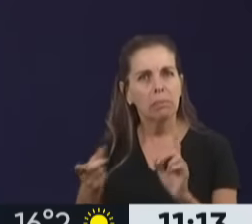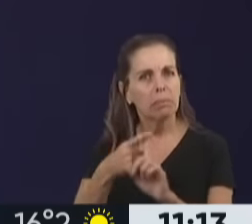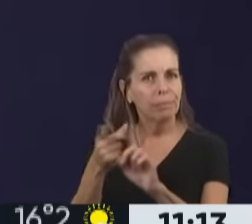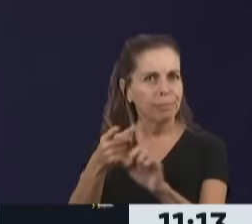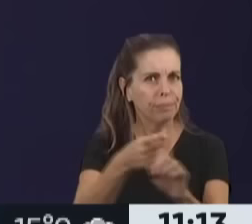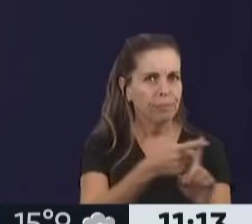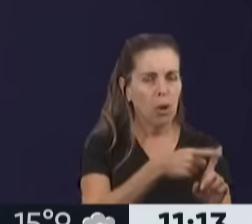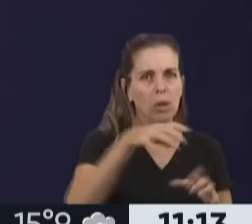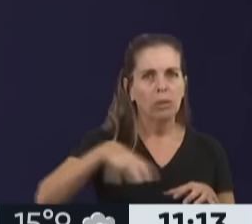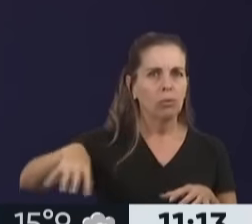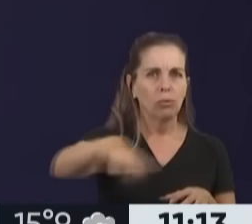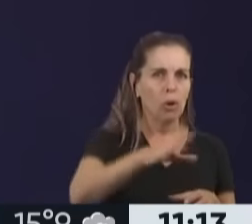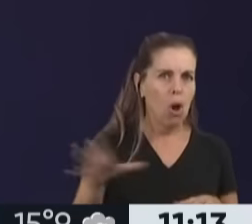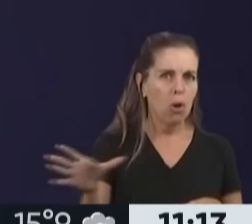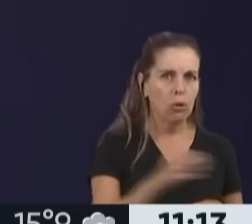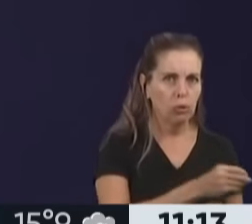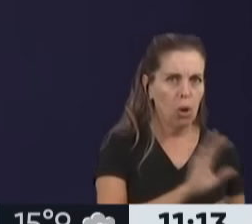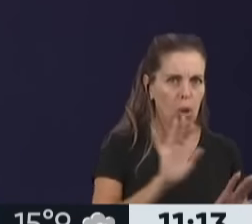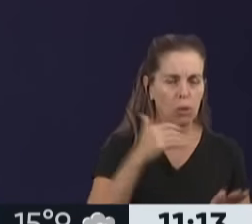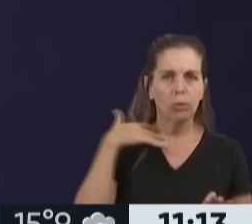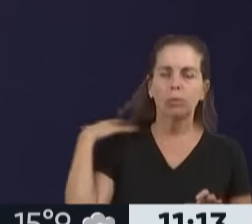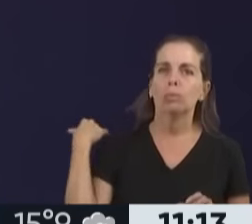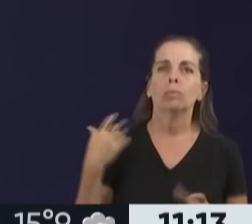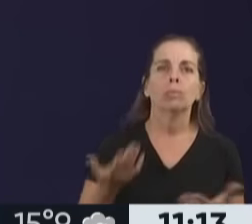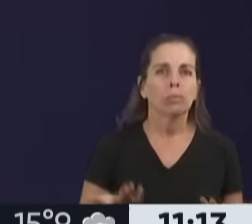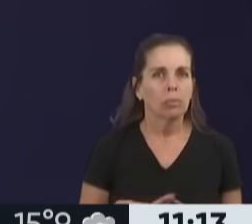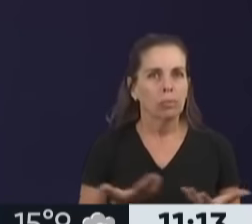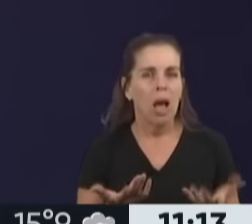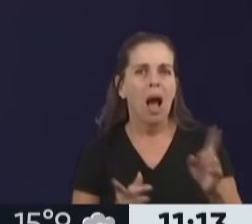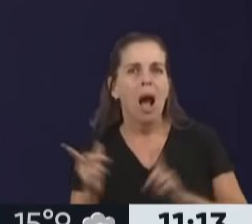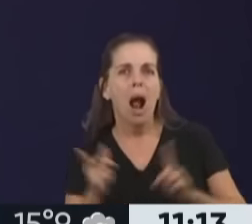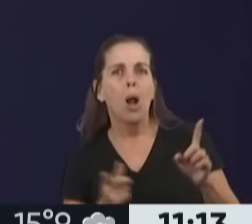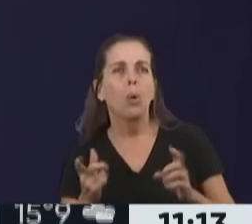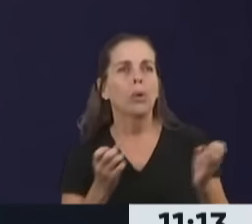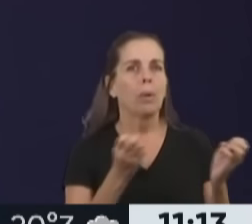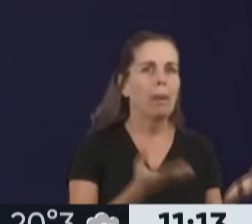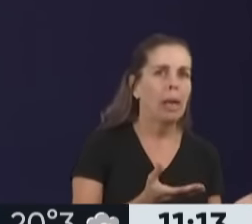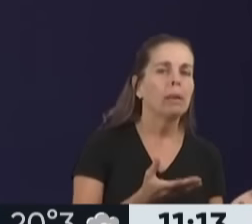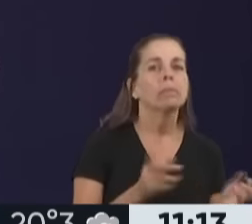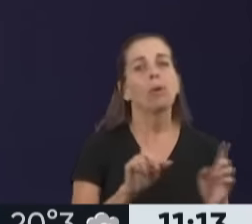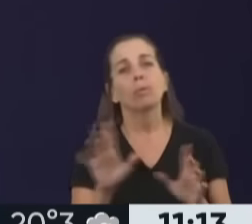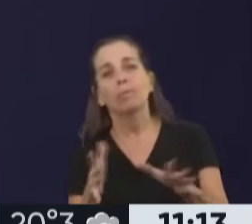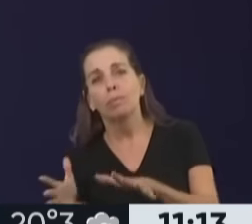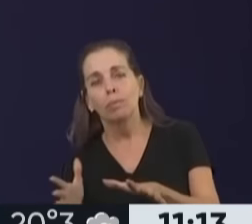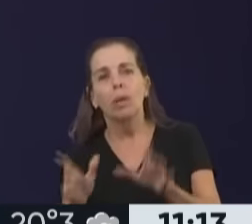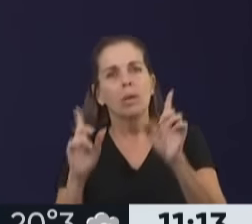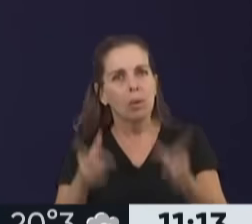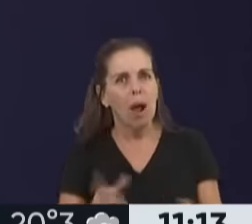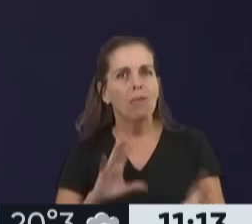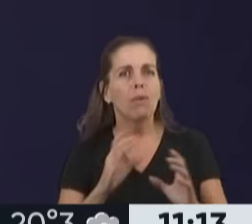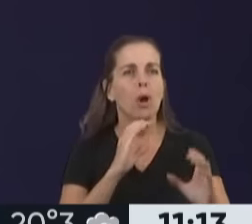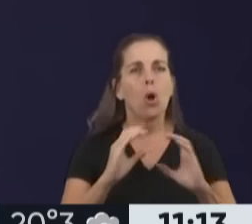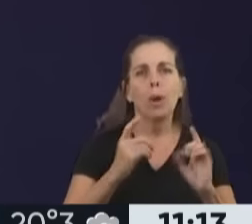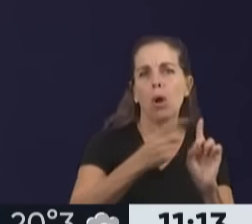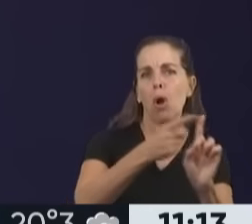los sectores Más allá de la molestia mayor o menor que puedan tener algunos efectivamente ese canal está siempre abierto y esta